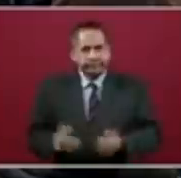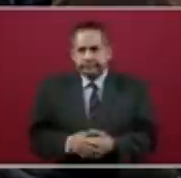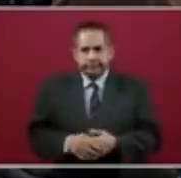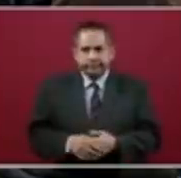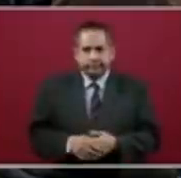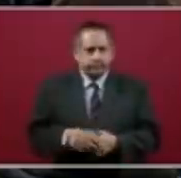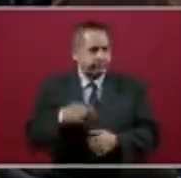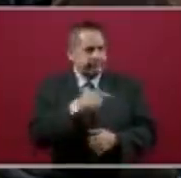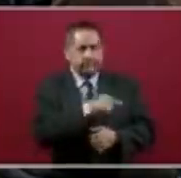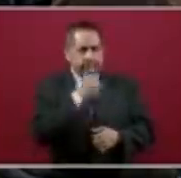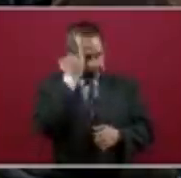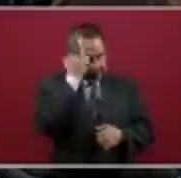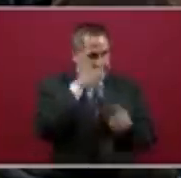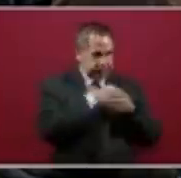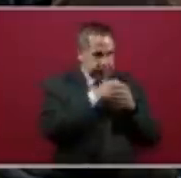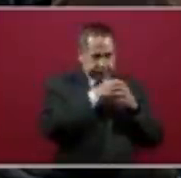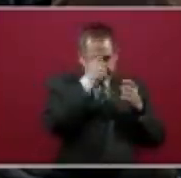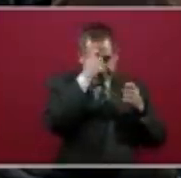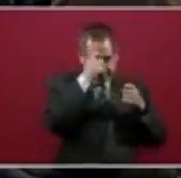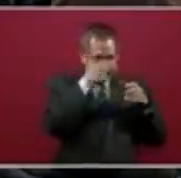estos dogmáticos